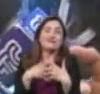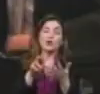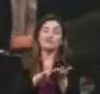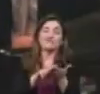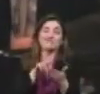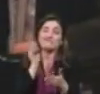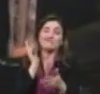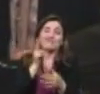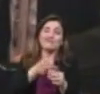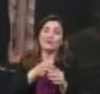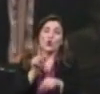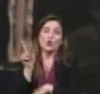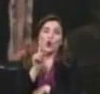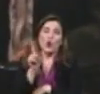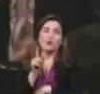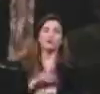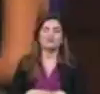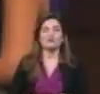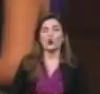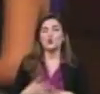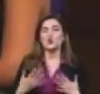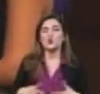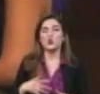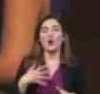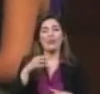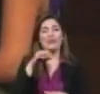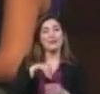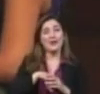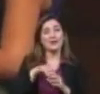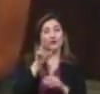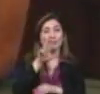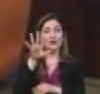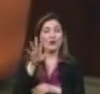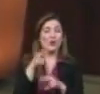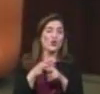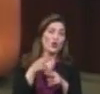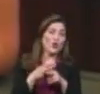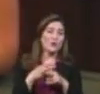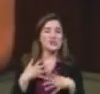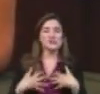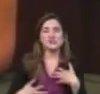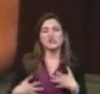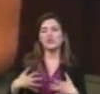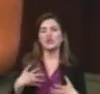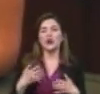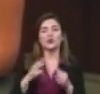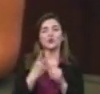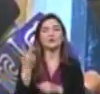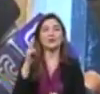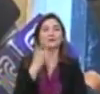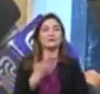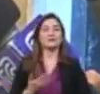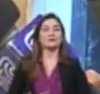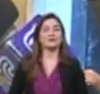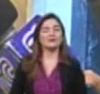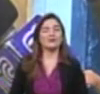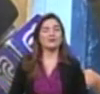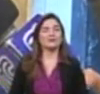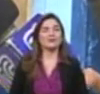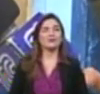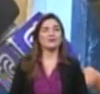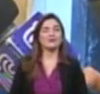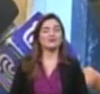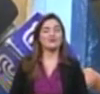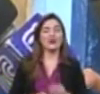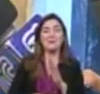una sesión. Los nombres habrían causado malestar al interior de país, sobre todo para la segunda vicepresidencia. Estaban